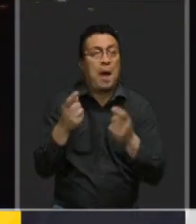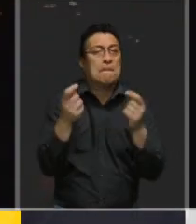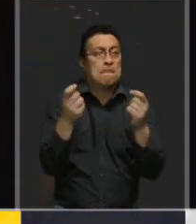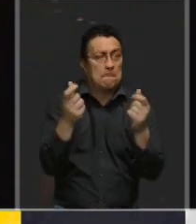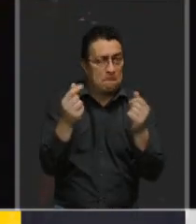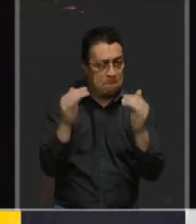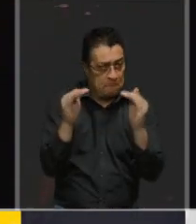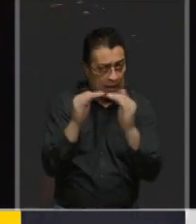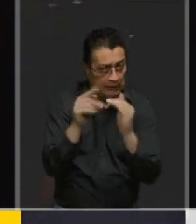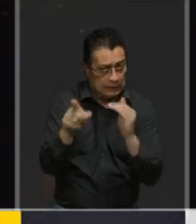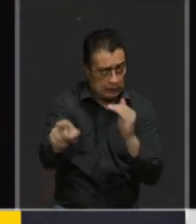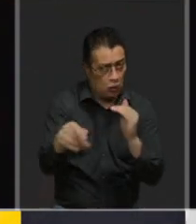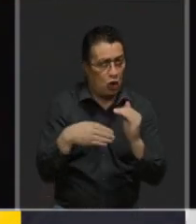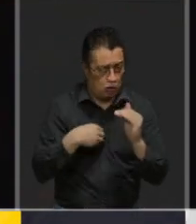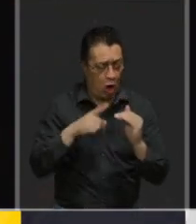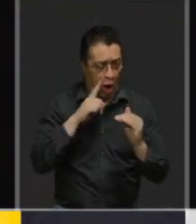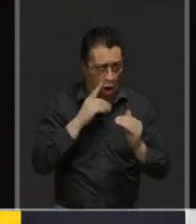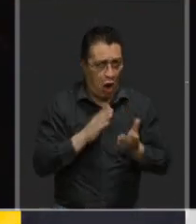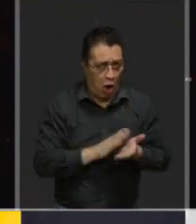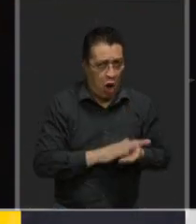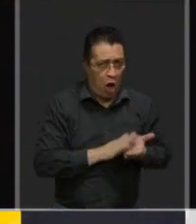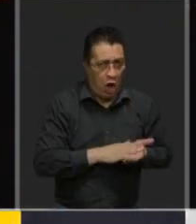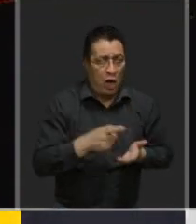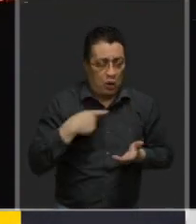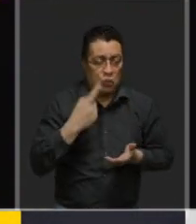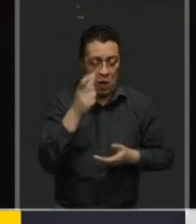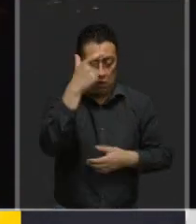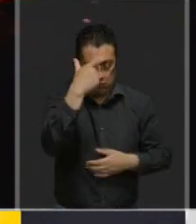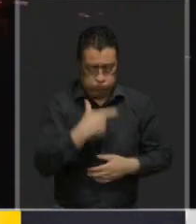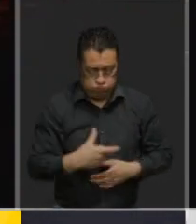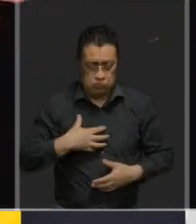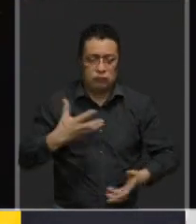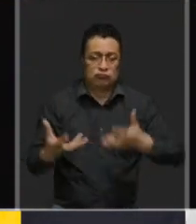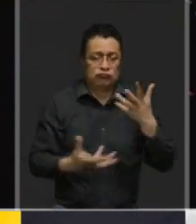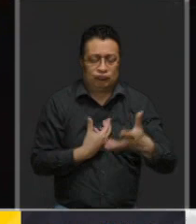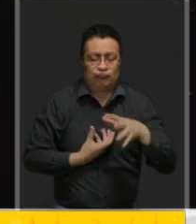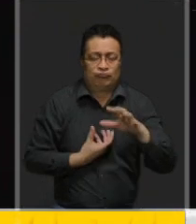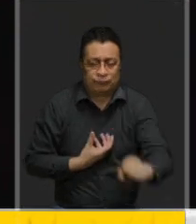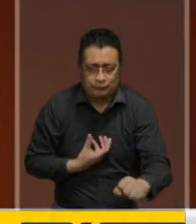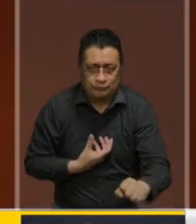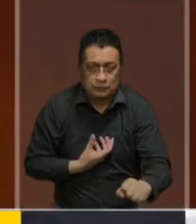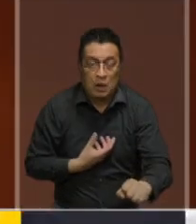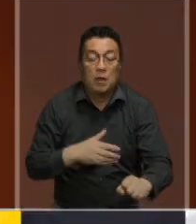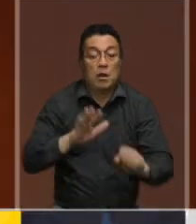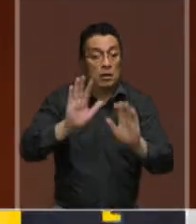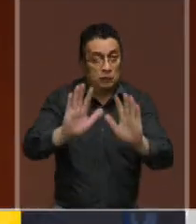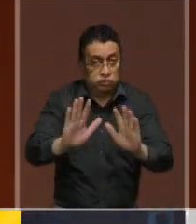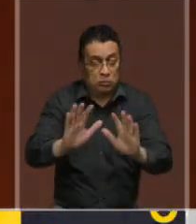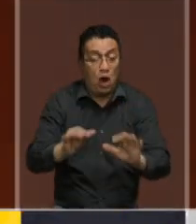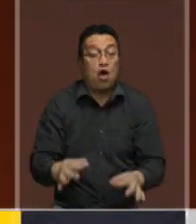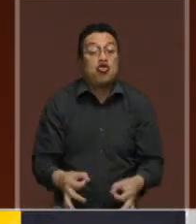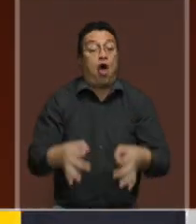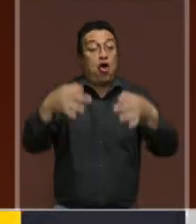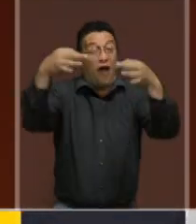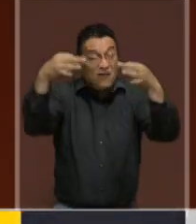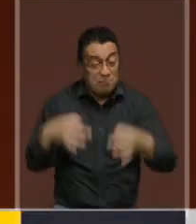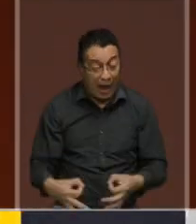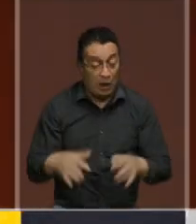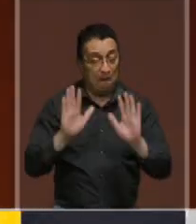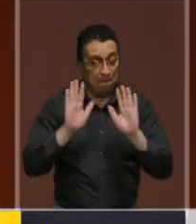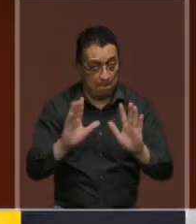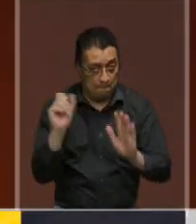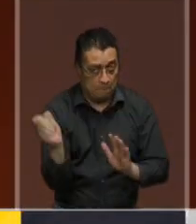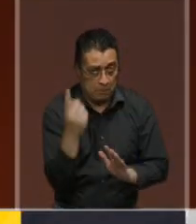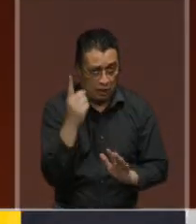usted plantea, de que se ha encontrado un cuerpo calcinado. Queremos tener la confirmación total y absoluta, pero